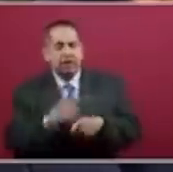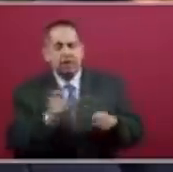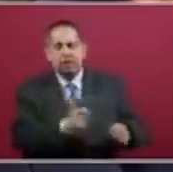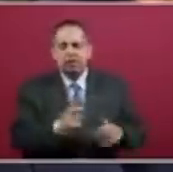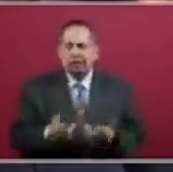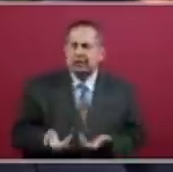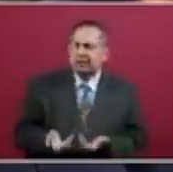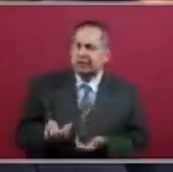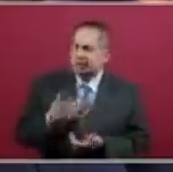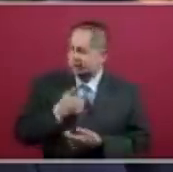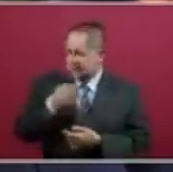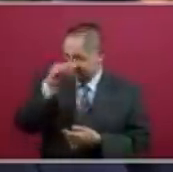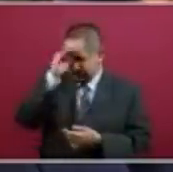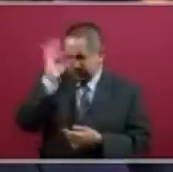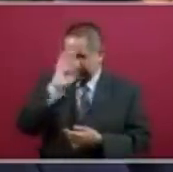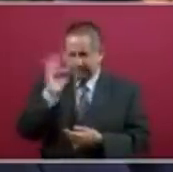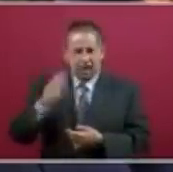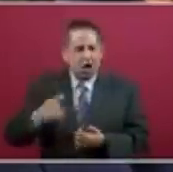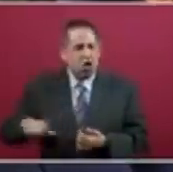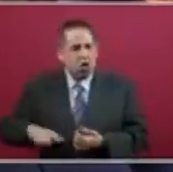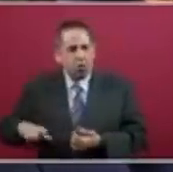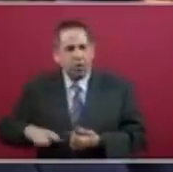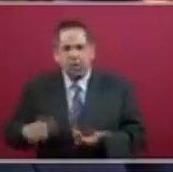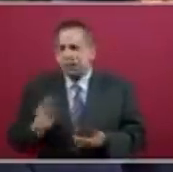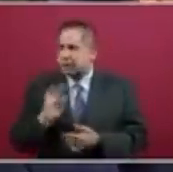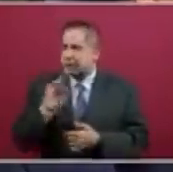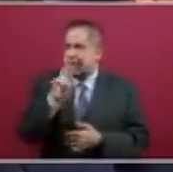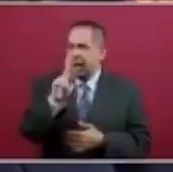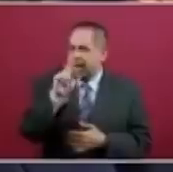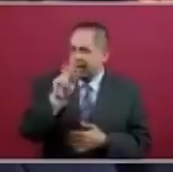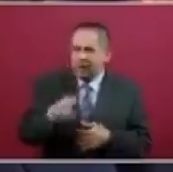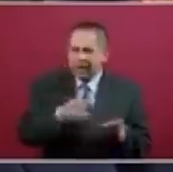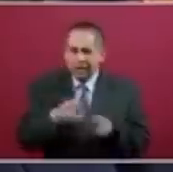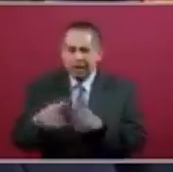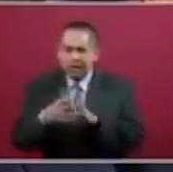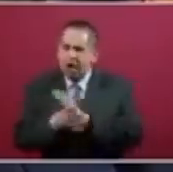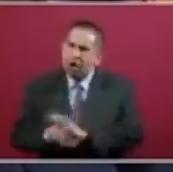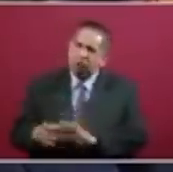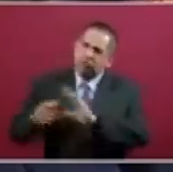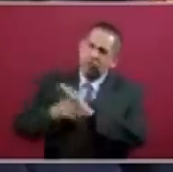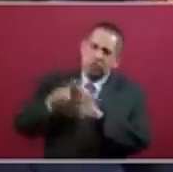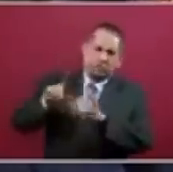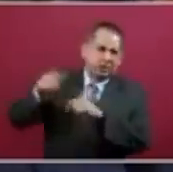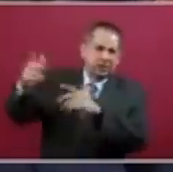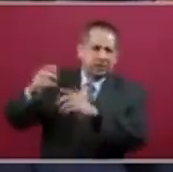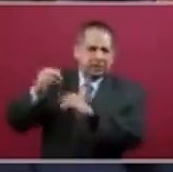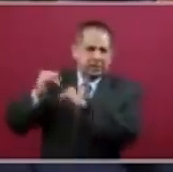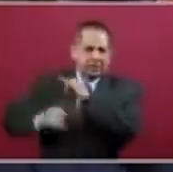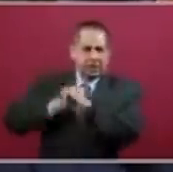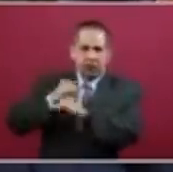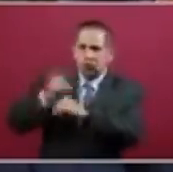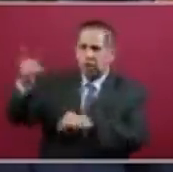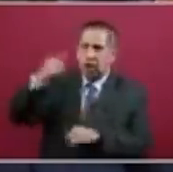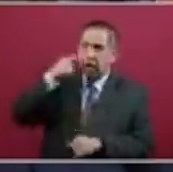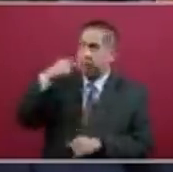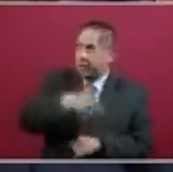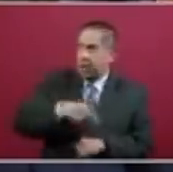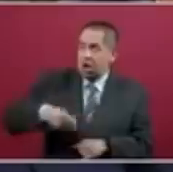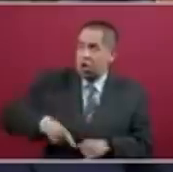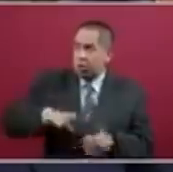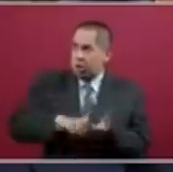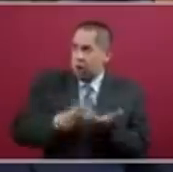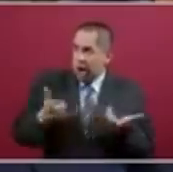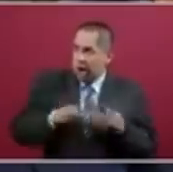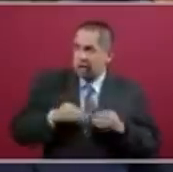¿no está pensando el gobierno en un plan para convencer a las calificadoras de que sus acciones de gobierno, de